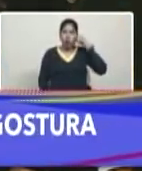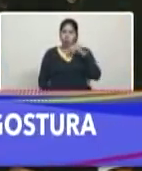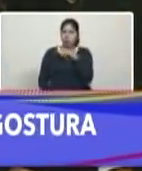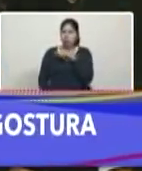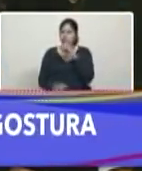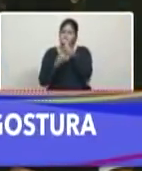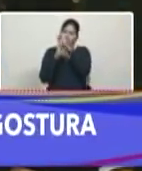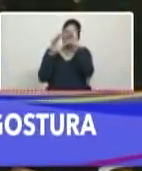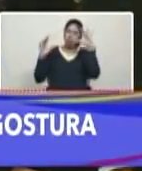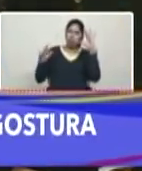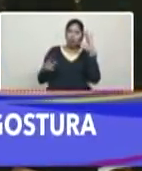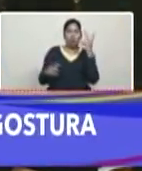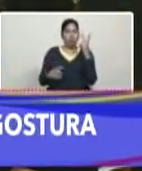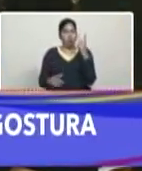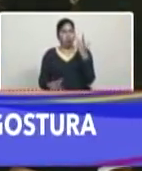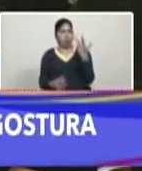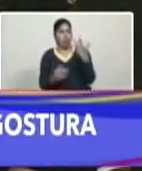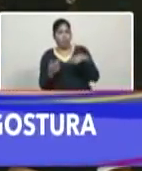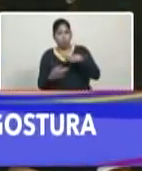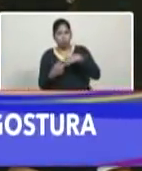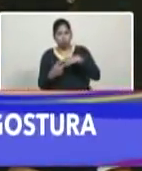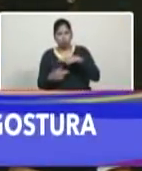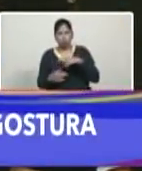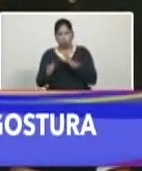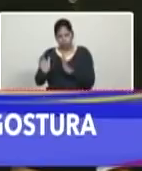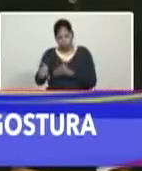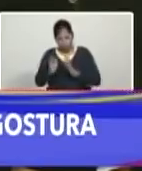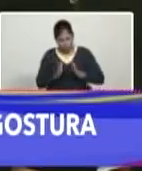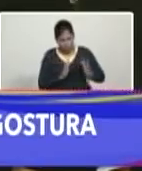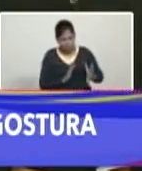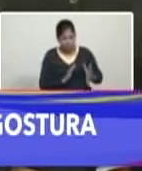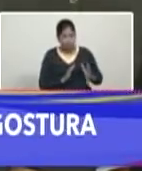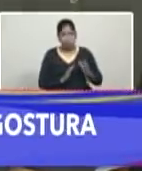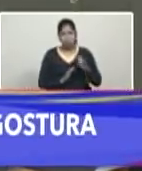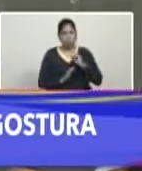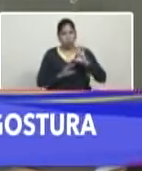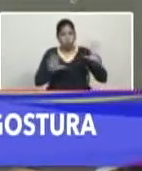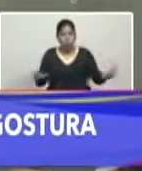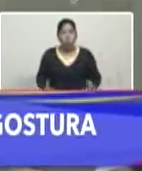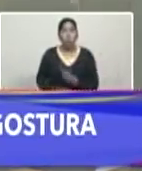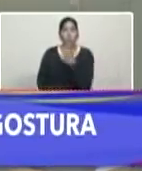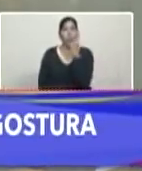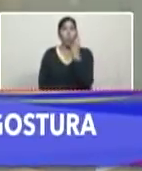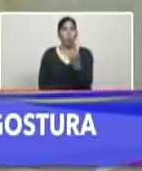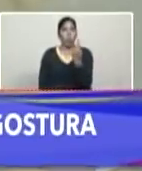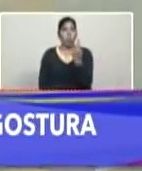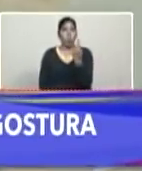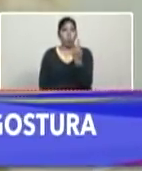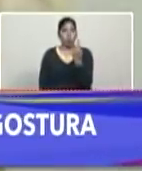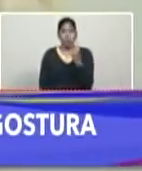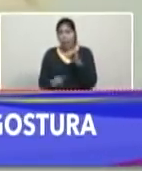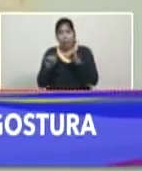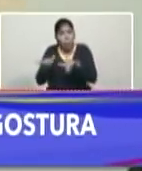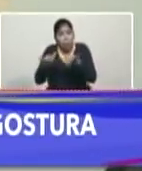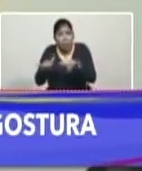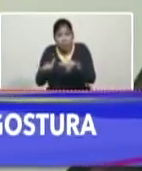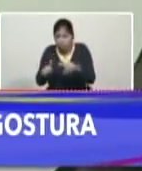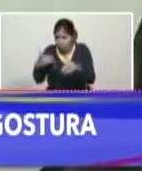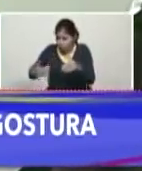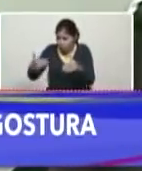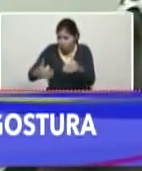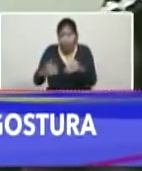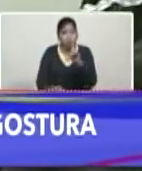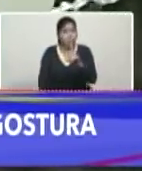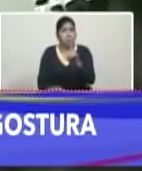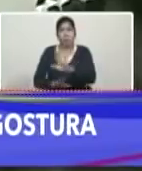que no son 2 o 3 revoluciones, es una sola. Es la misma revolución que